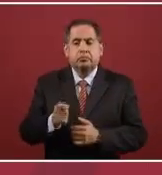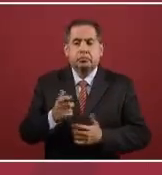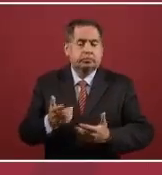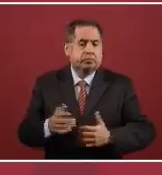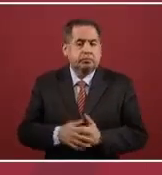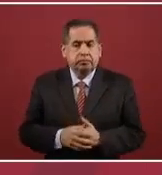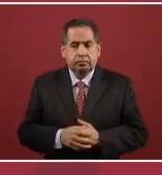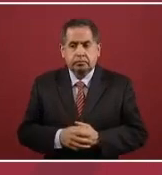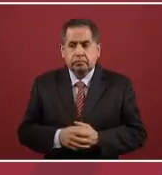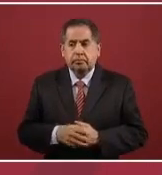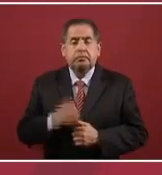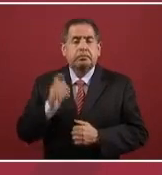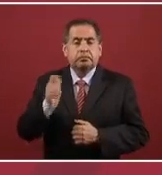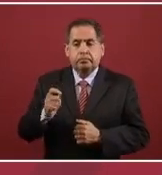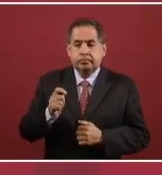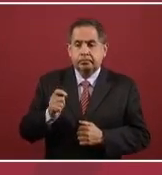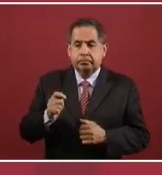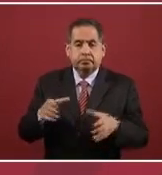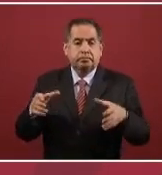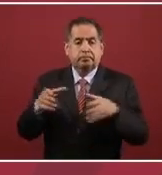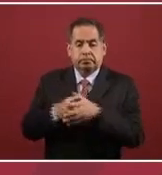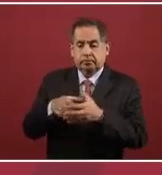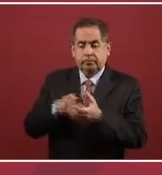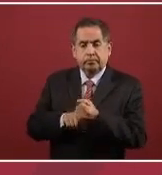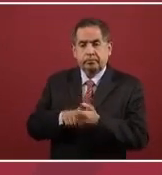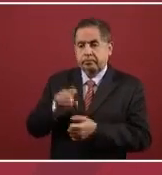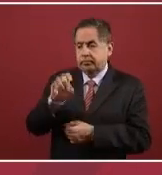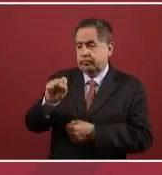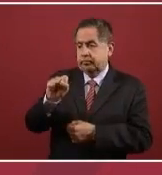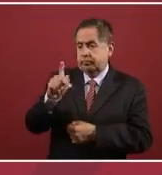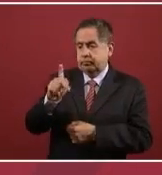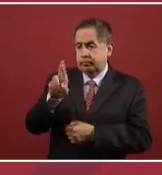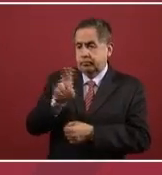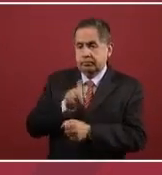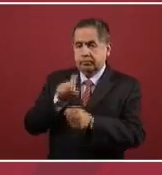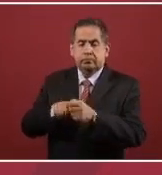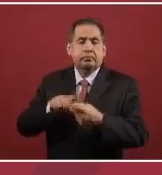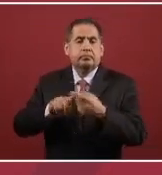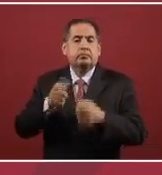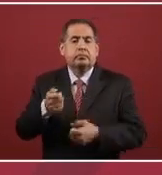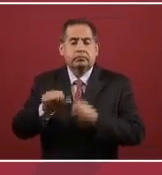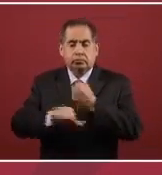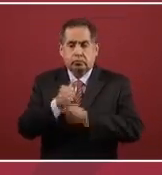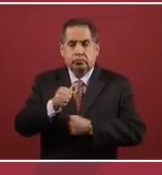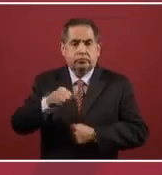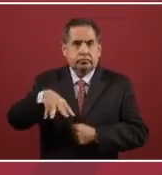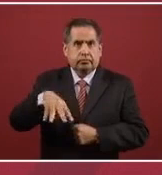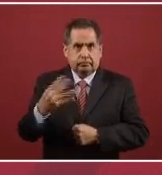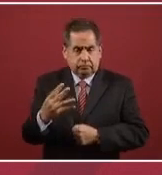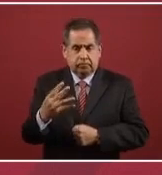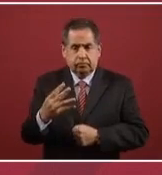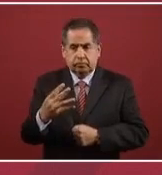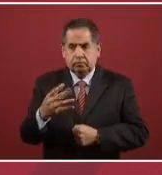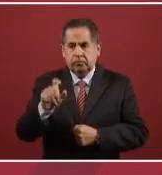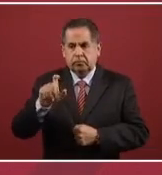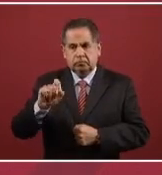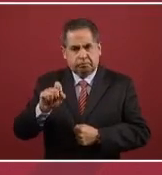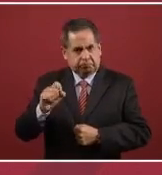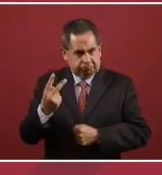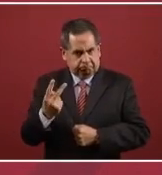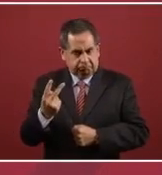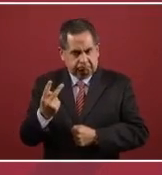las estaciones que forman parte del sistema público de radiodifusión. Estamos hablando de Canal 11, Canal 14, Canal